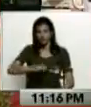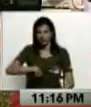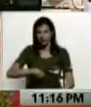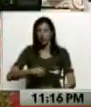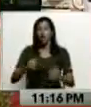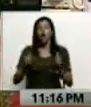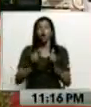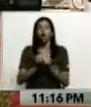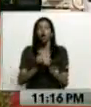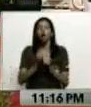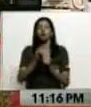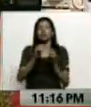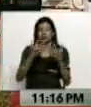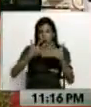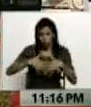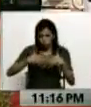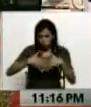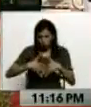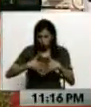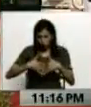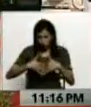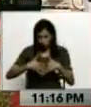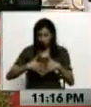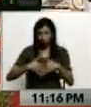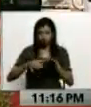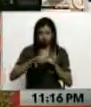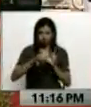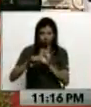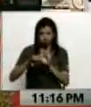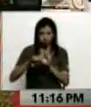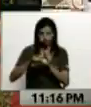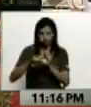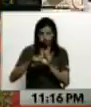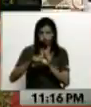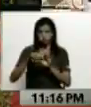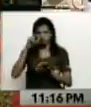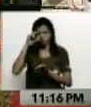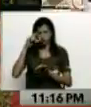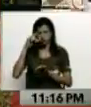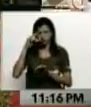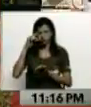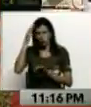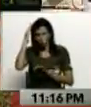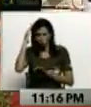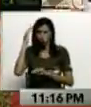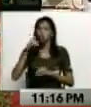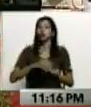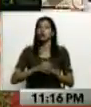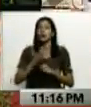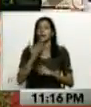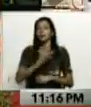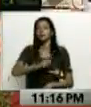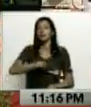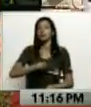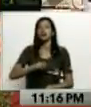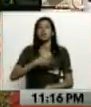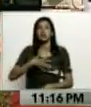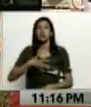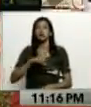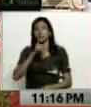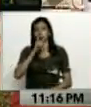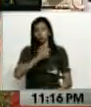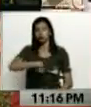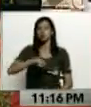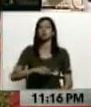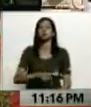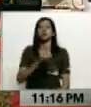presidente de con Industria y ficha del pelucón dijo abro comillas si el presidente quiere cobrarle más